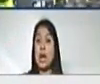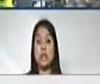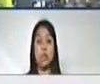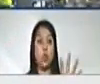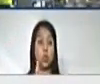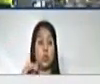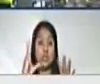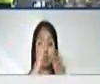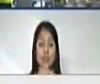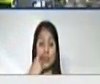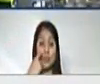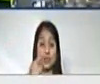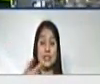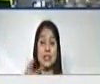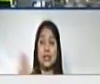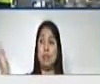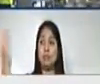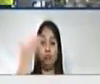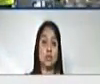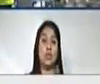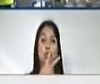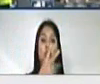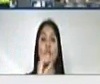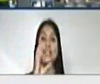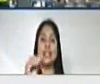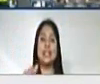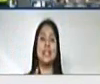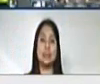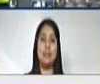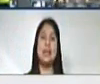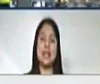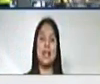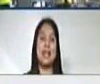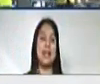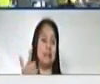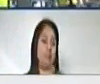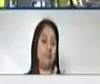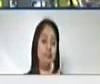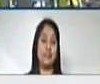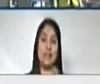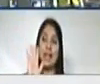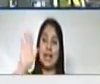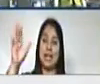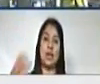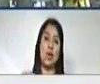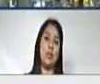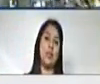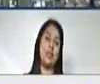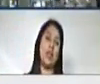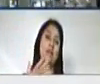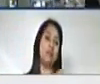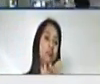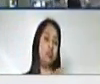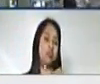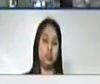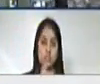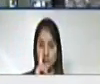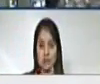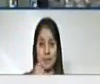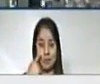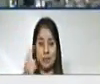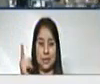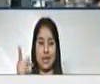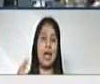paciencia. Hoy es una buena noticia, 321.600 dosis más ya están en Guatemala, y ahora lo que procede